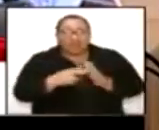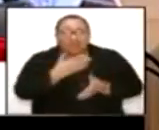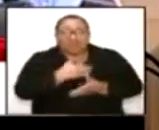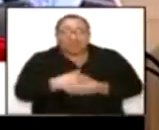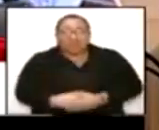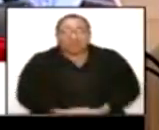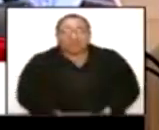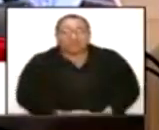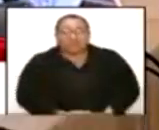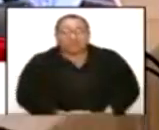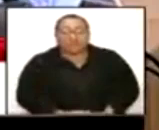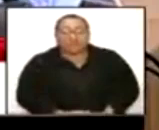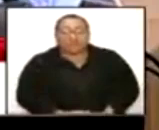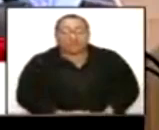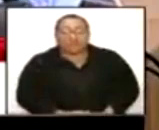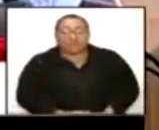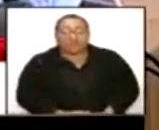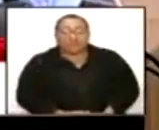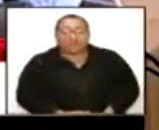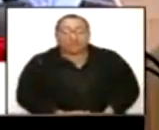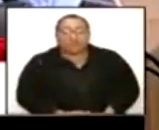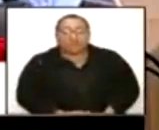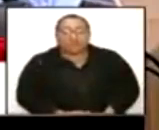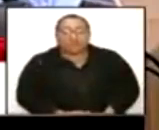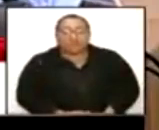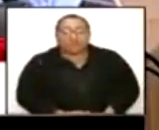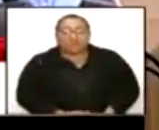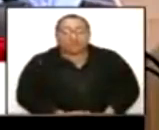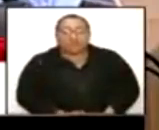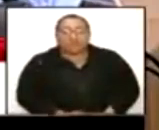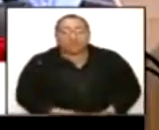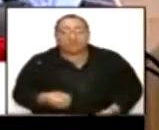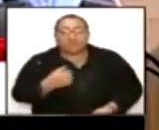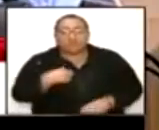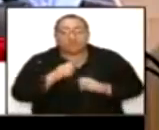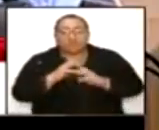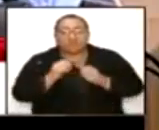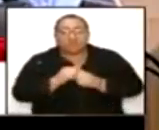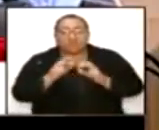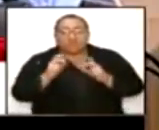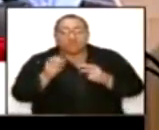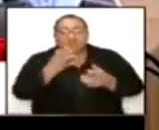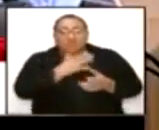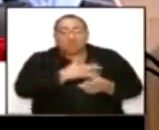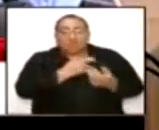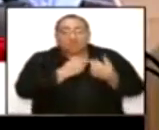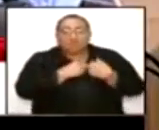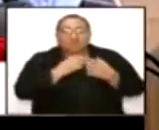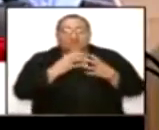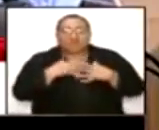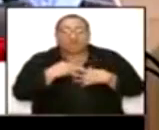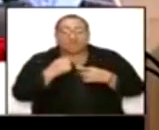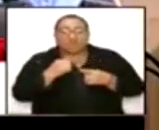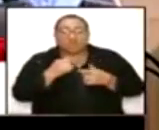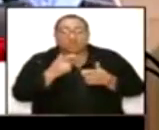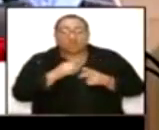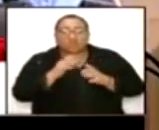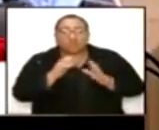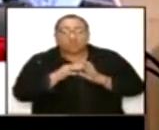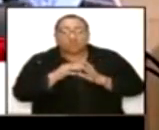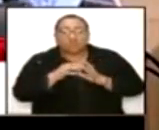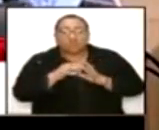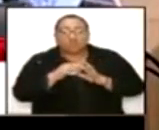presidente, una claridad respecto a lo que le corresponde al sector salud. Cuando se dan situaciones de violación sexual,